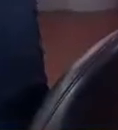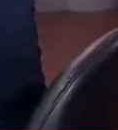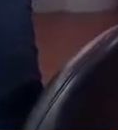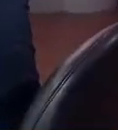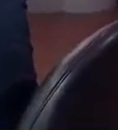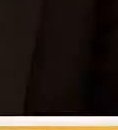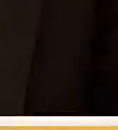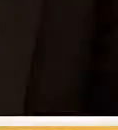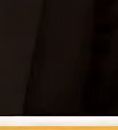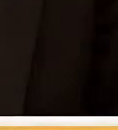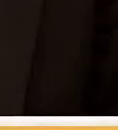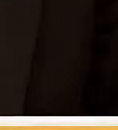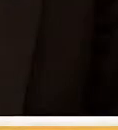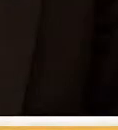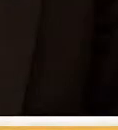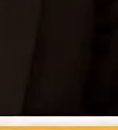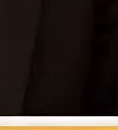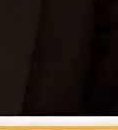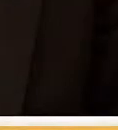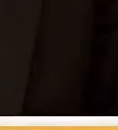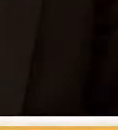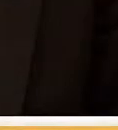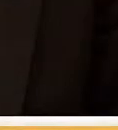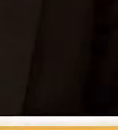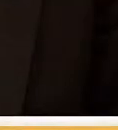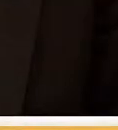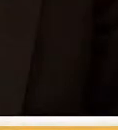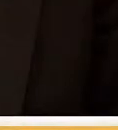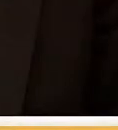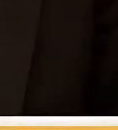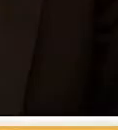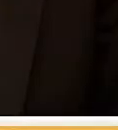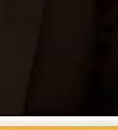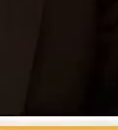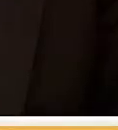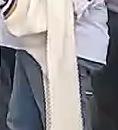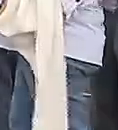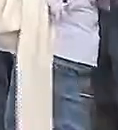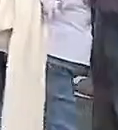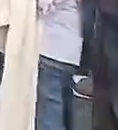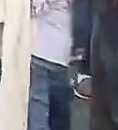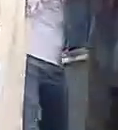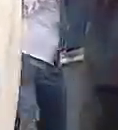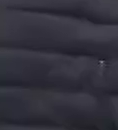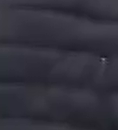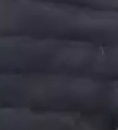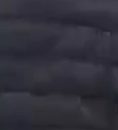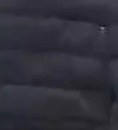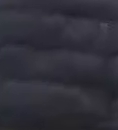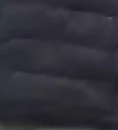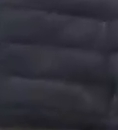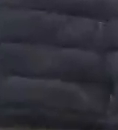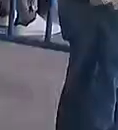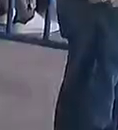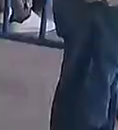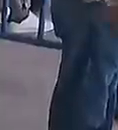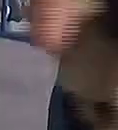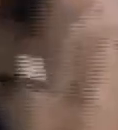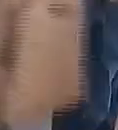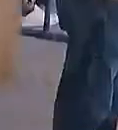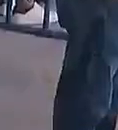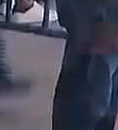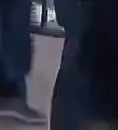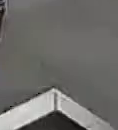usted necesita. Como alguien que tiene que prestar atención médica, se queda sin medicinas. Porque aquí nos preocupamos por encontrar